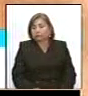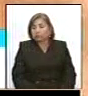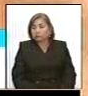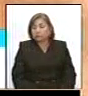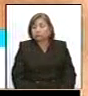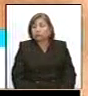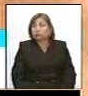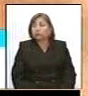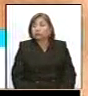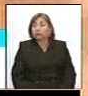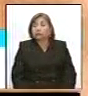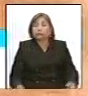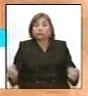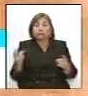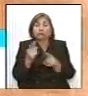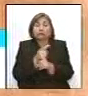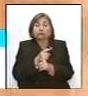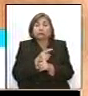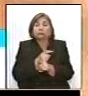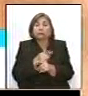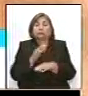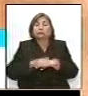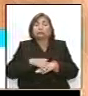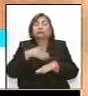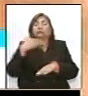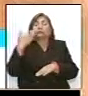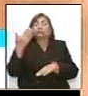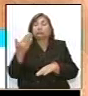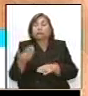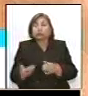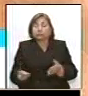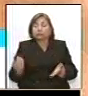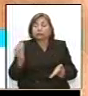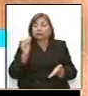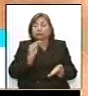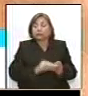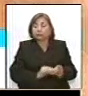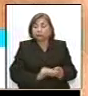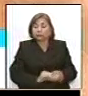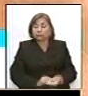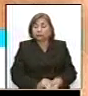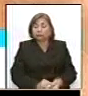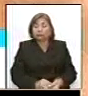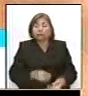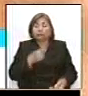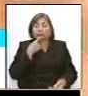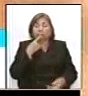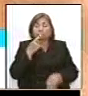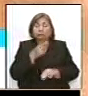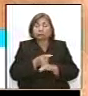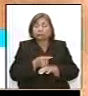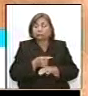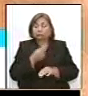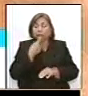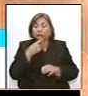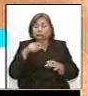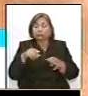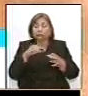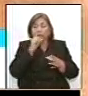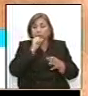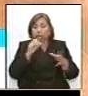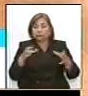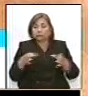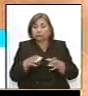Esta contradicción ha sido después nuevamente acentuada por el mismo congresista denunciado en la audiencia que se